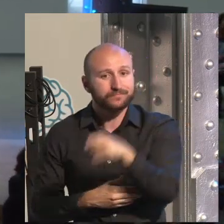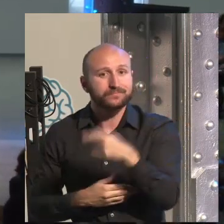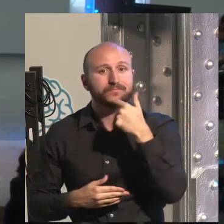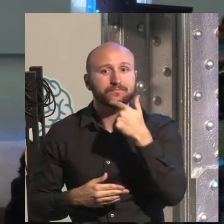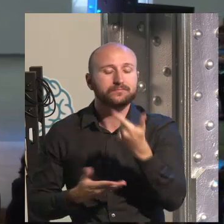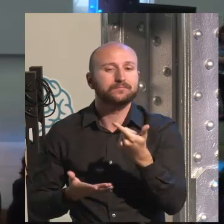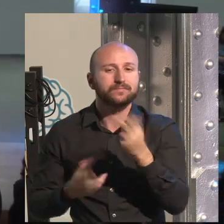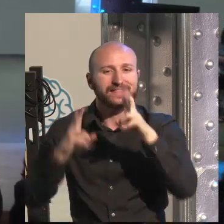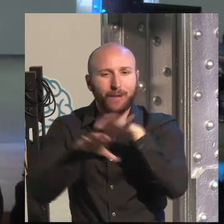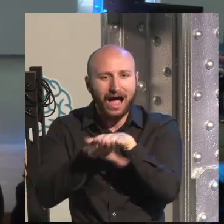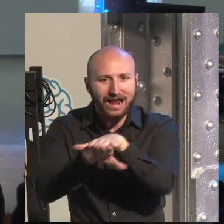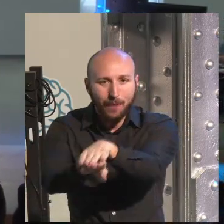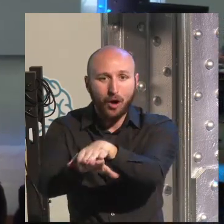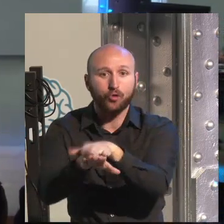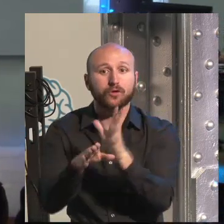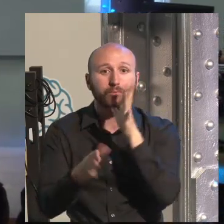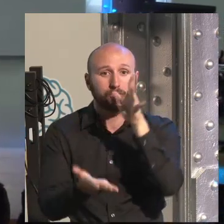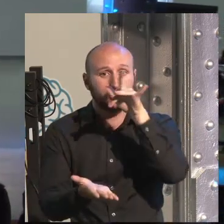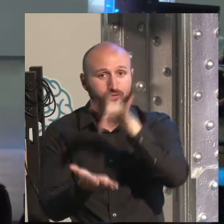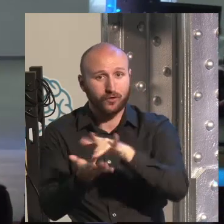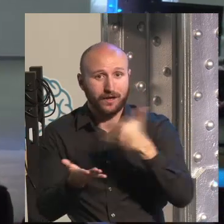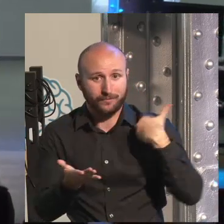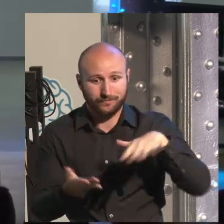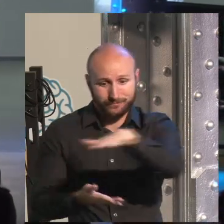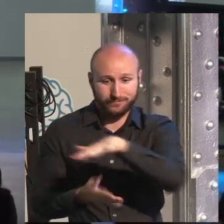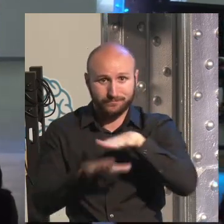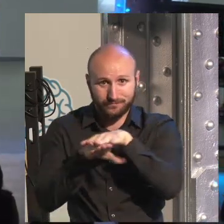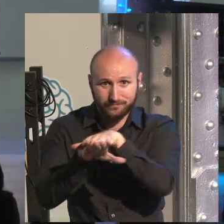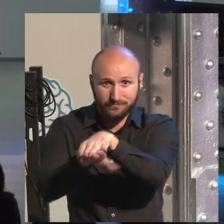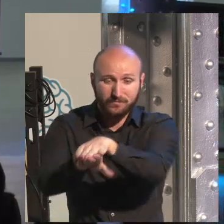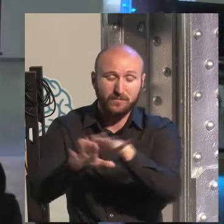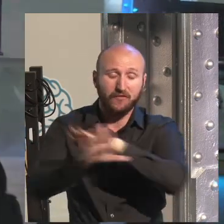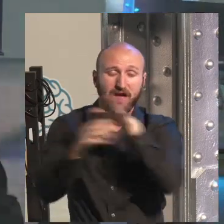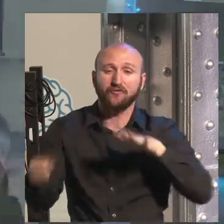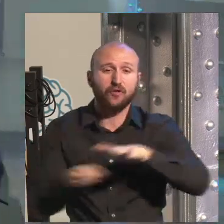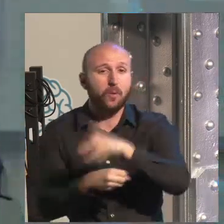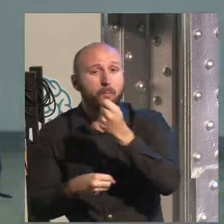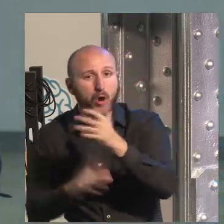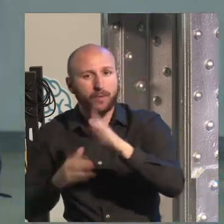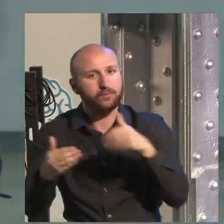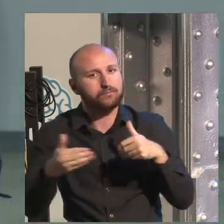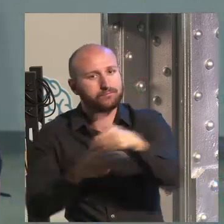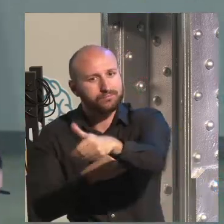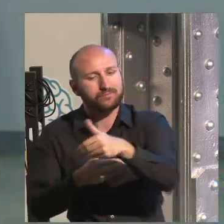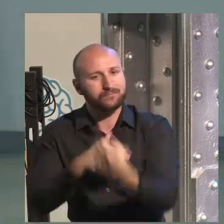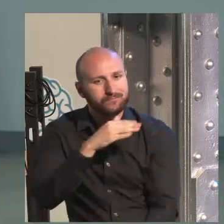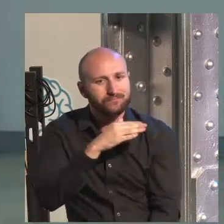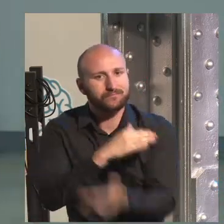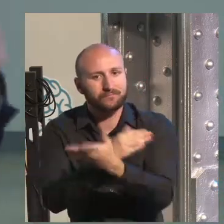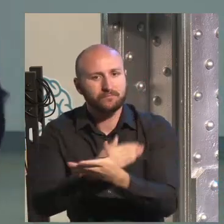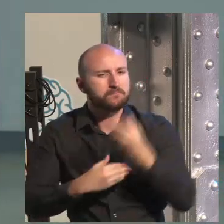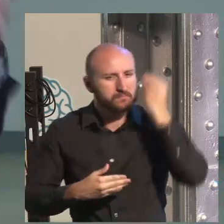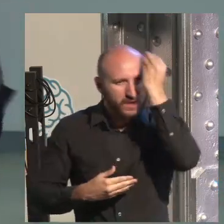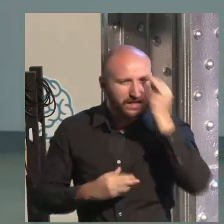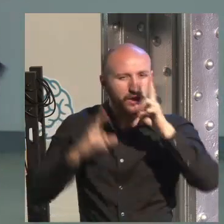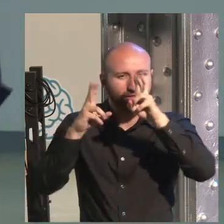observaciones en las Galápagos que en el momento en el que estaban las Galápagos no le influyeron mucho, pero que más adelante le hicieron pensar en el